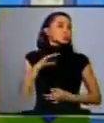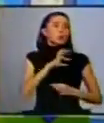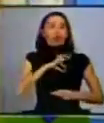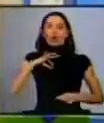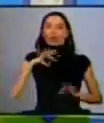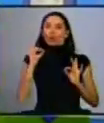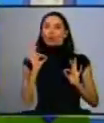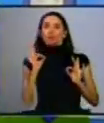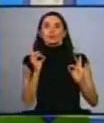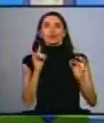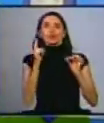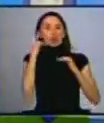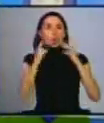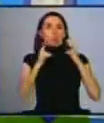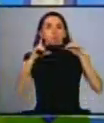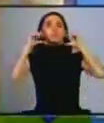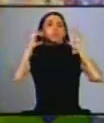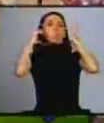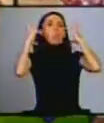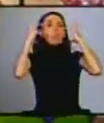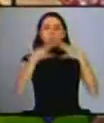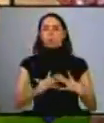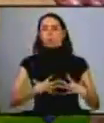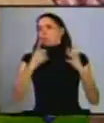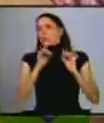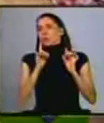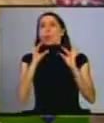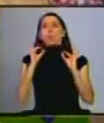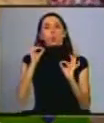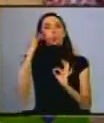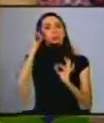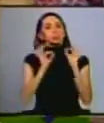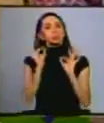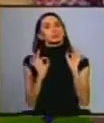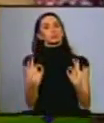decir, que no se peleen el protagonismo.